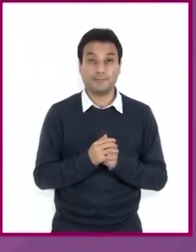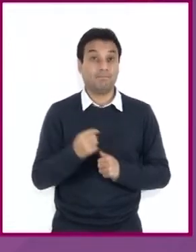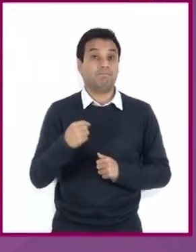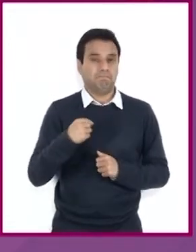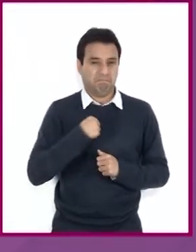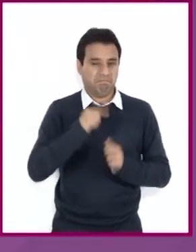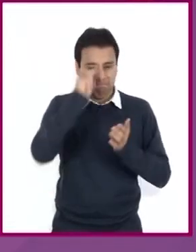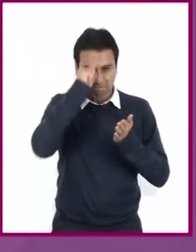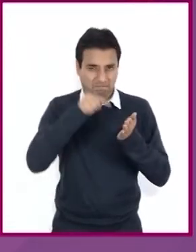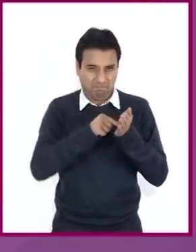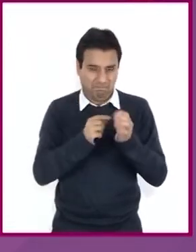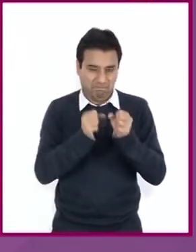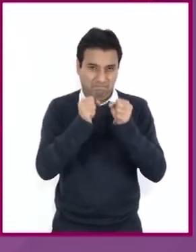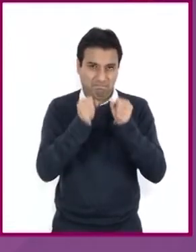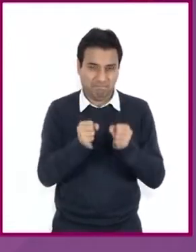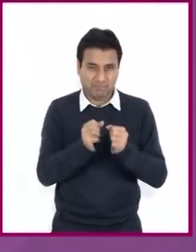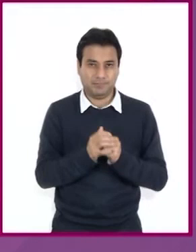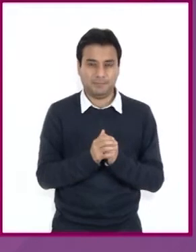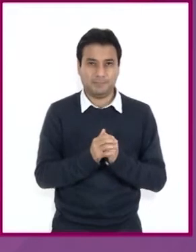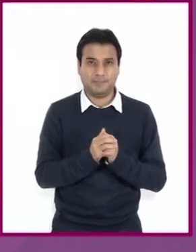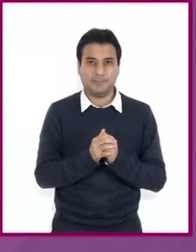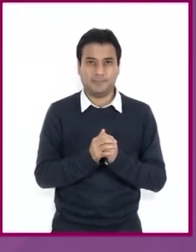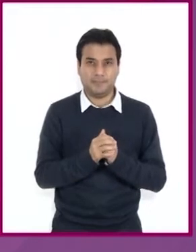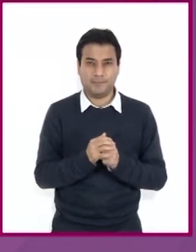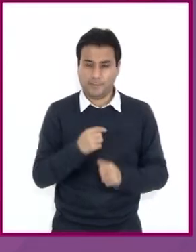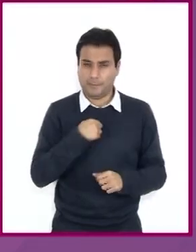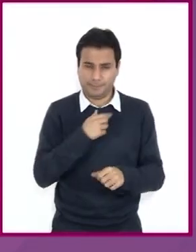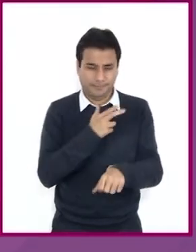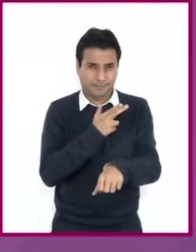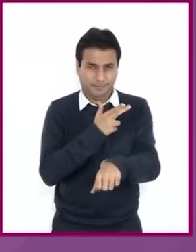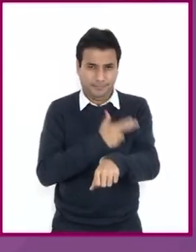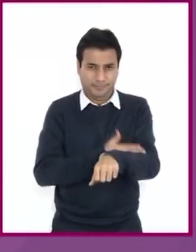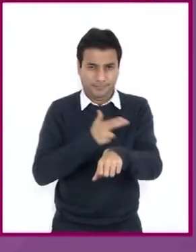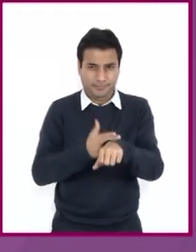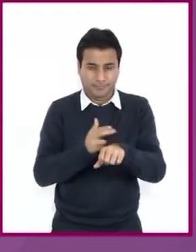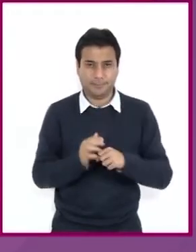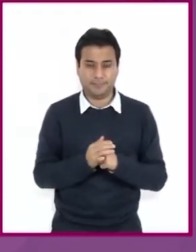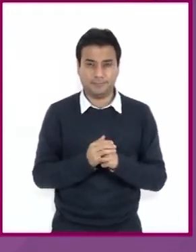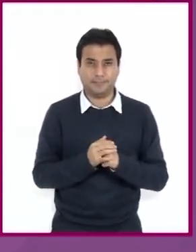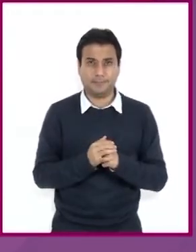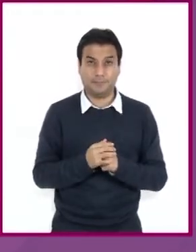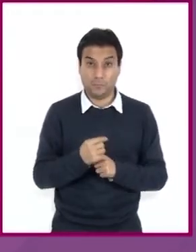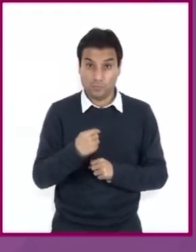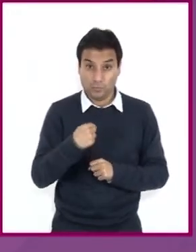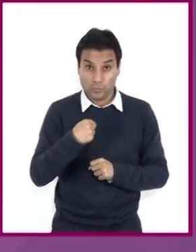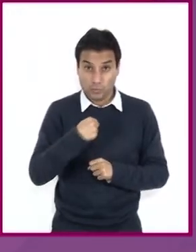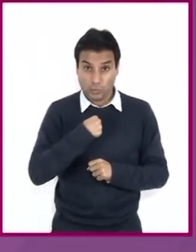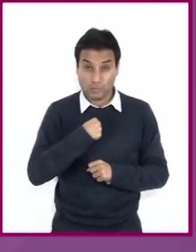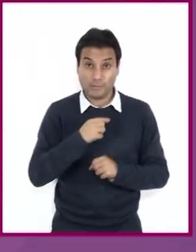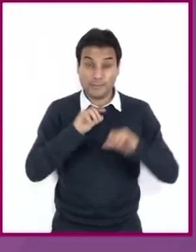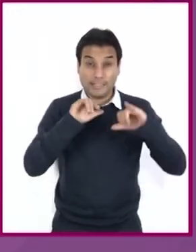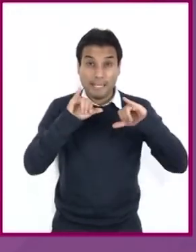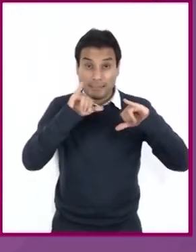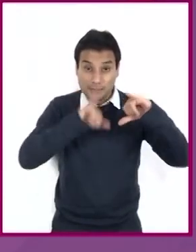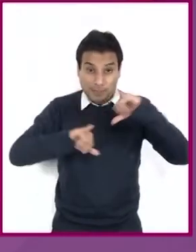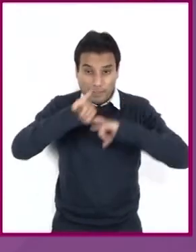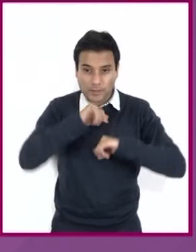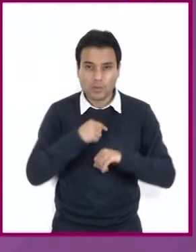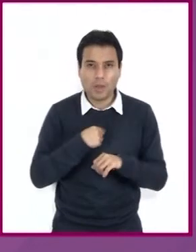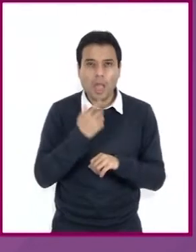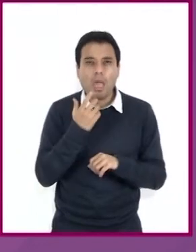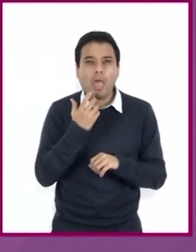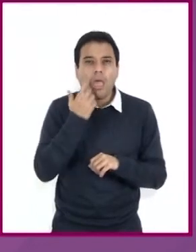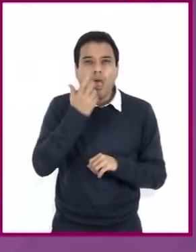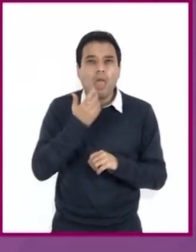afirmo que, con la más perfecta sinceridad, que nunca he tenido un solo experimento arreglado, tal